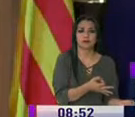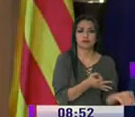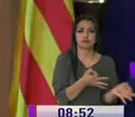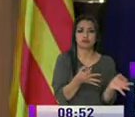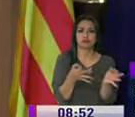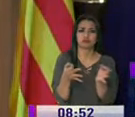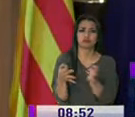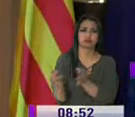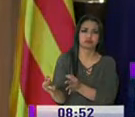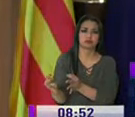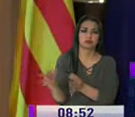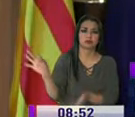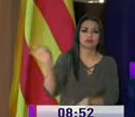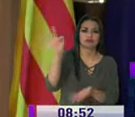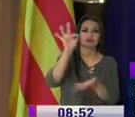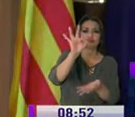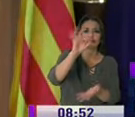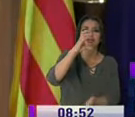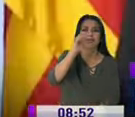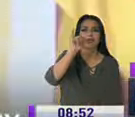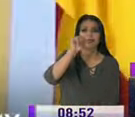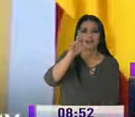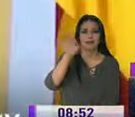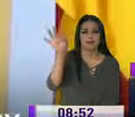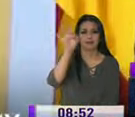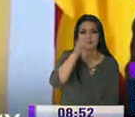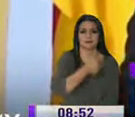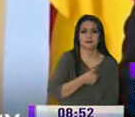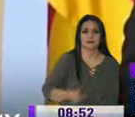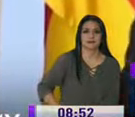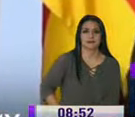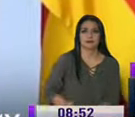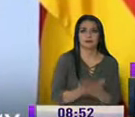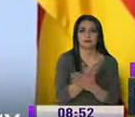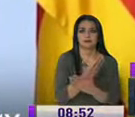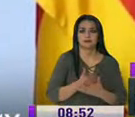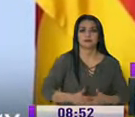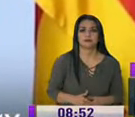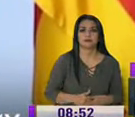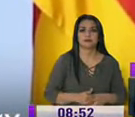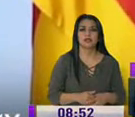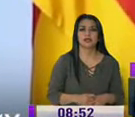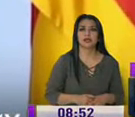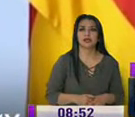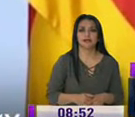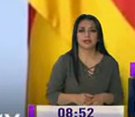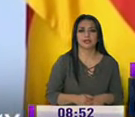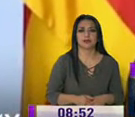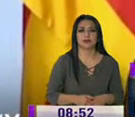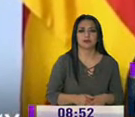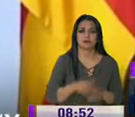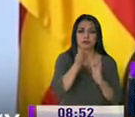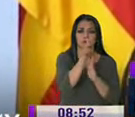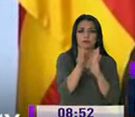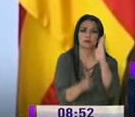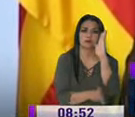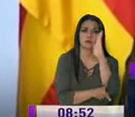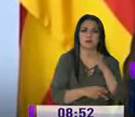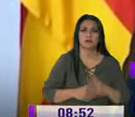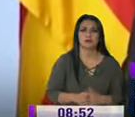formado, bien capacitado, hay que tener experiencia de combate para hacer frente a una